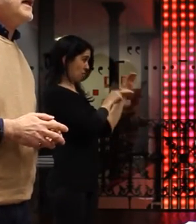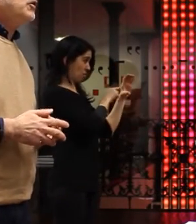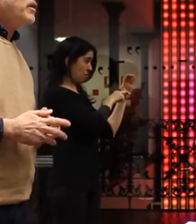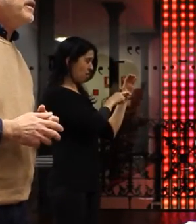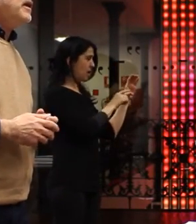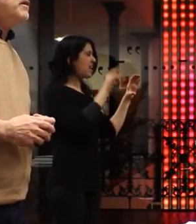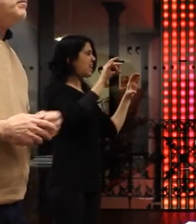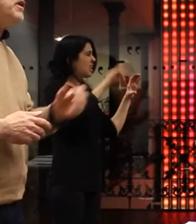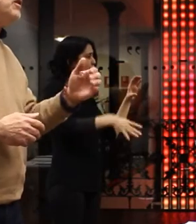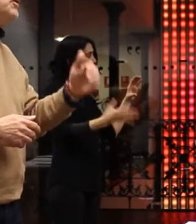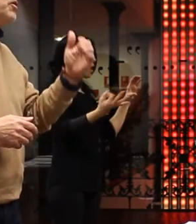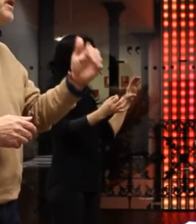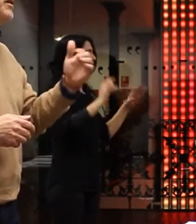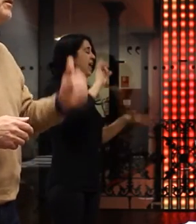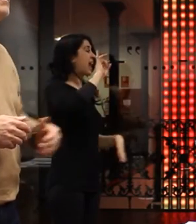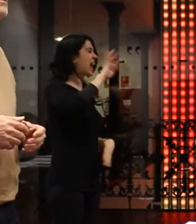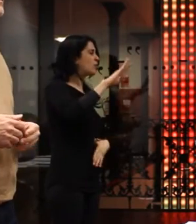que